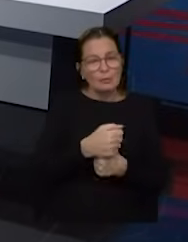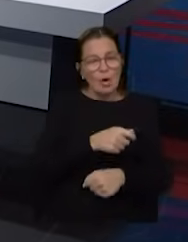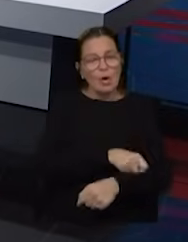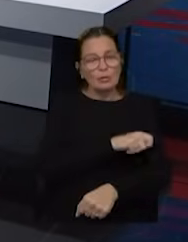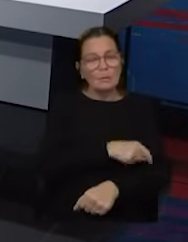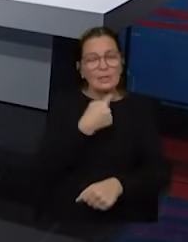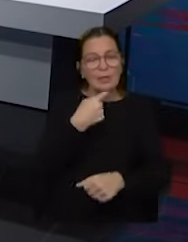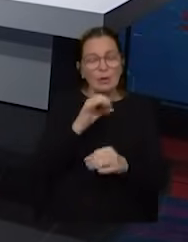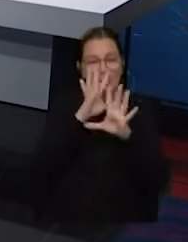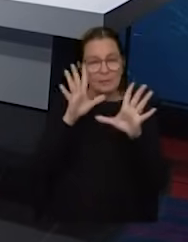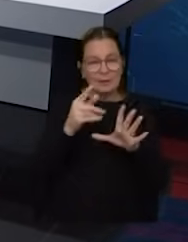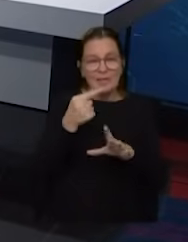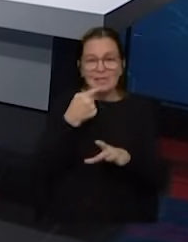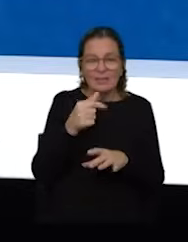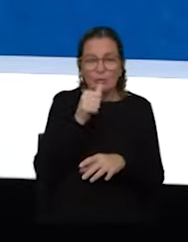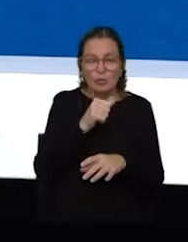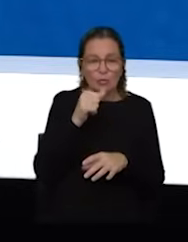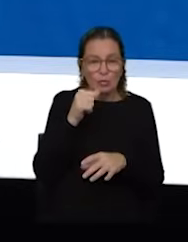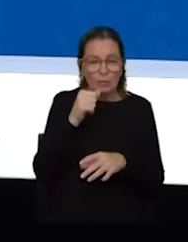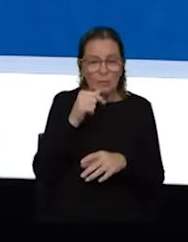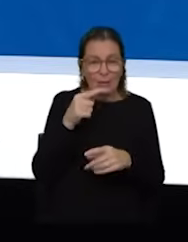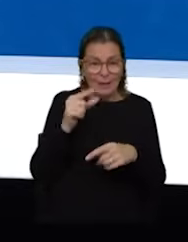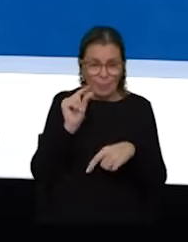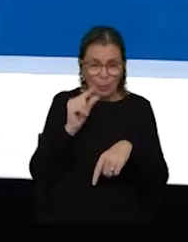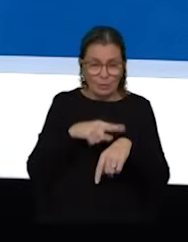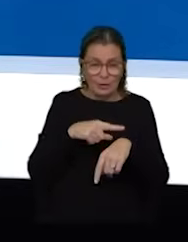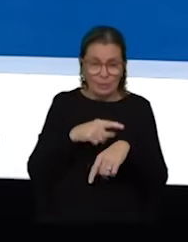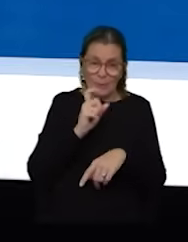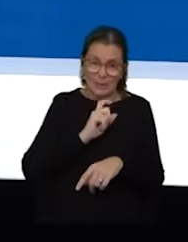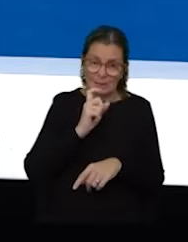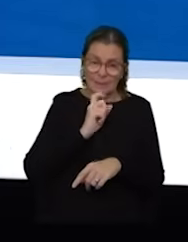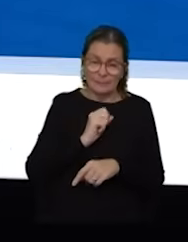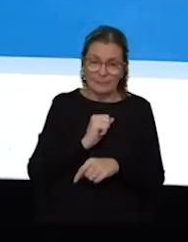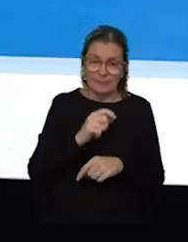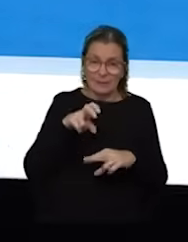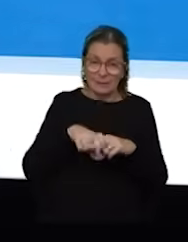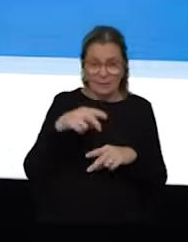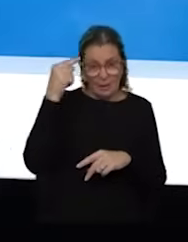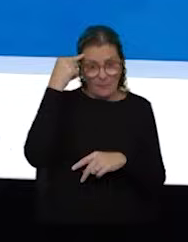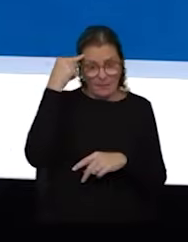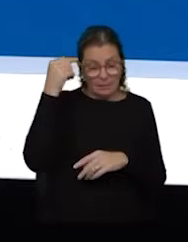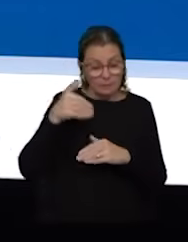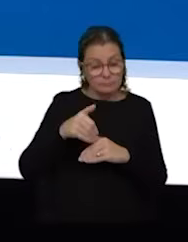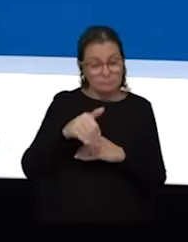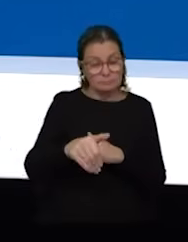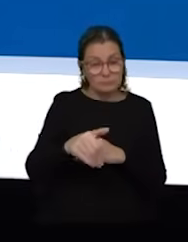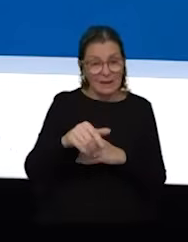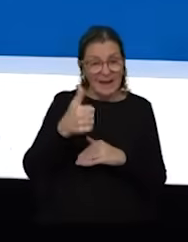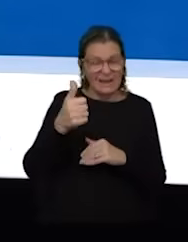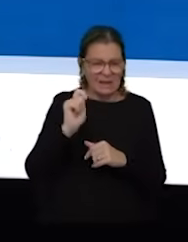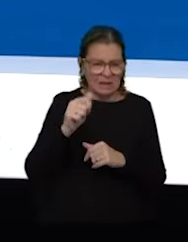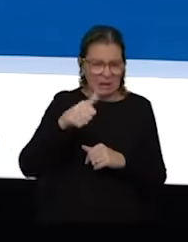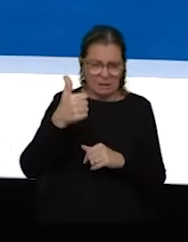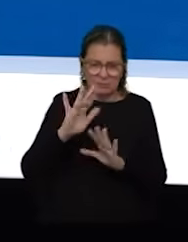claramente el que dice que tiene la solución a corto plazo miente realidad hay que sentarse y hay que pensar a largo plazo gane quien gane